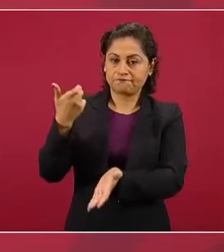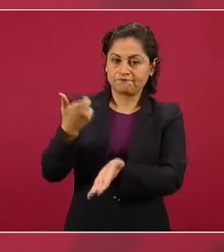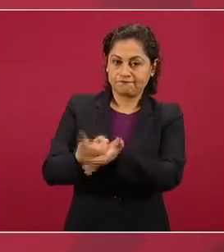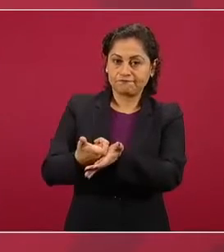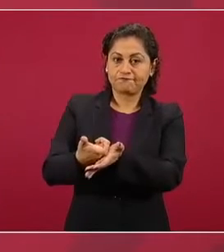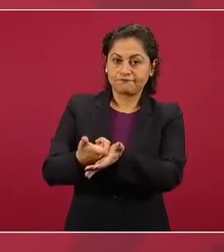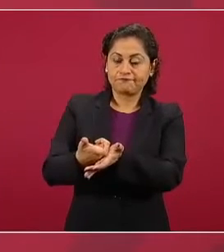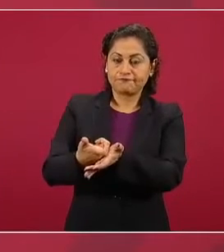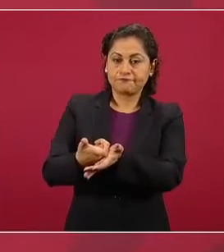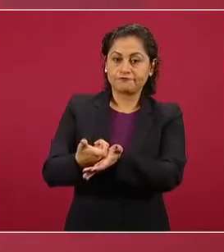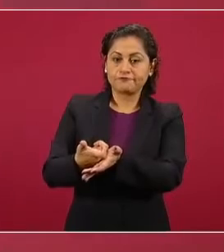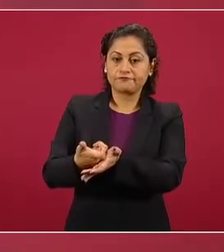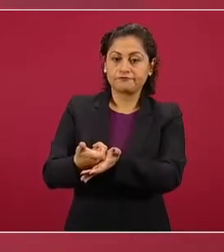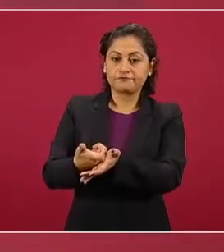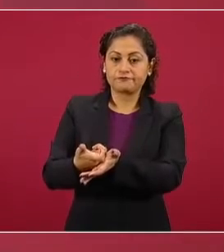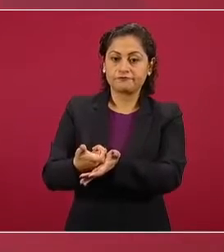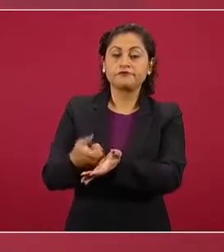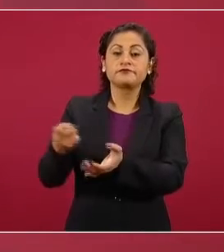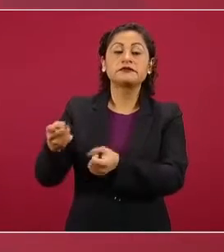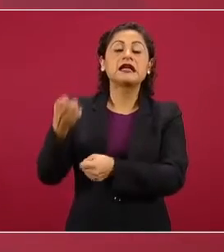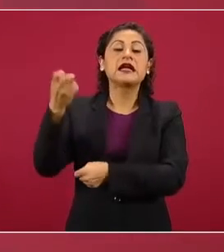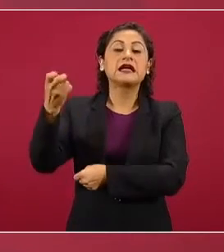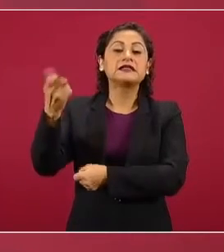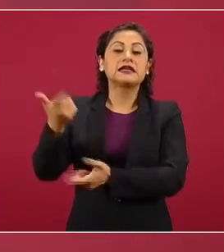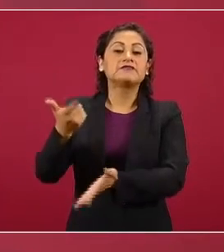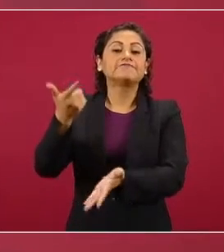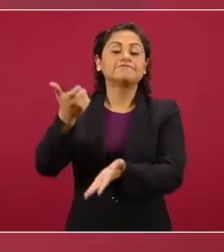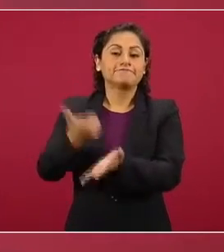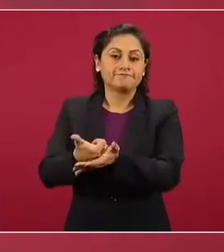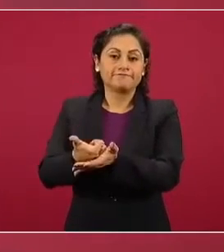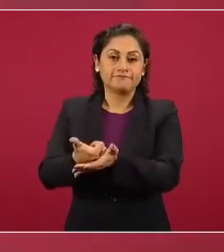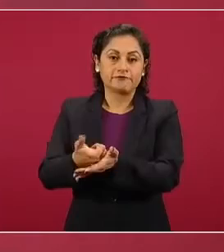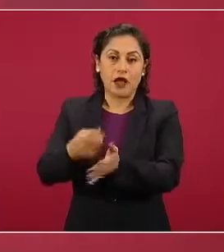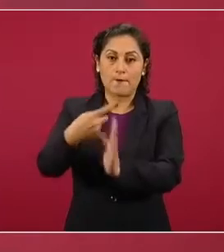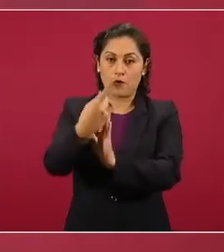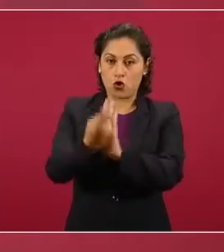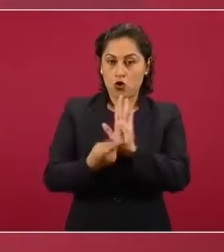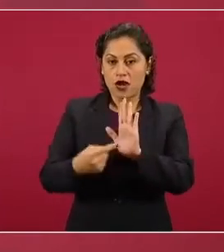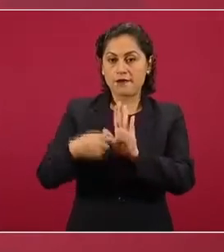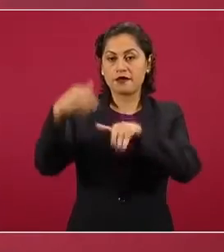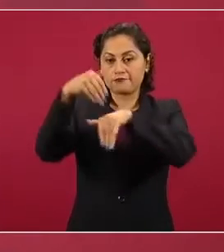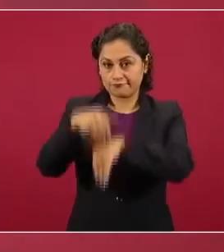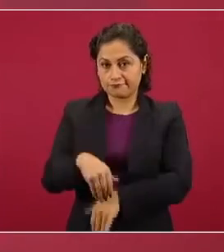el no pago de estos aranceles, por poner un ejemplo.